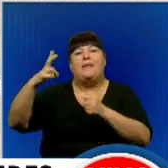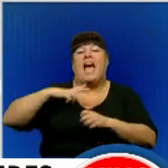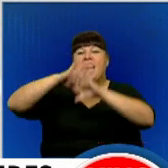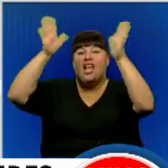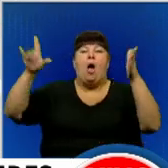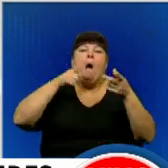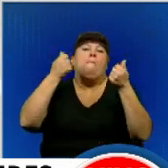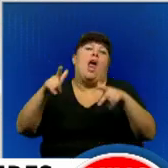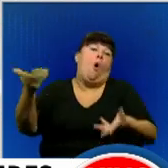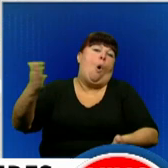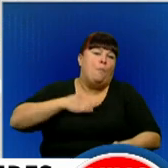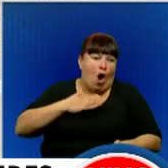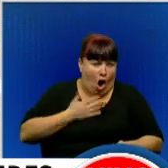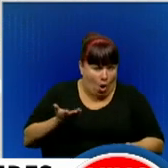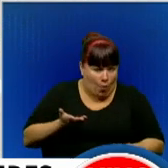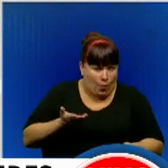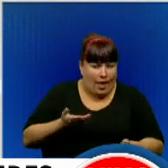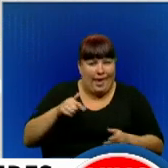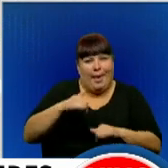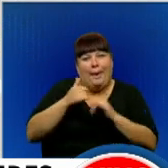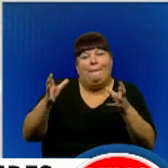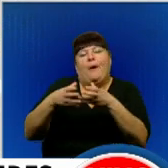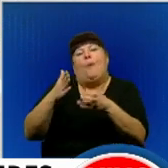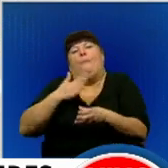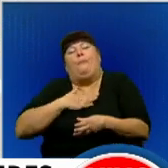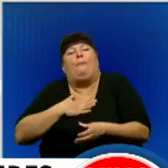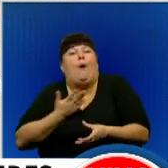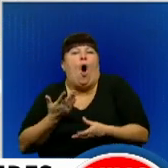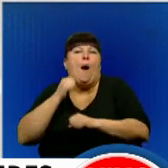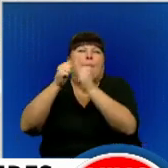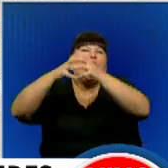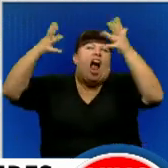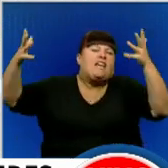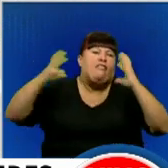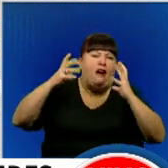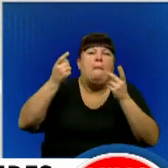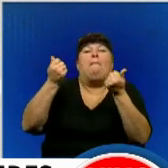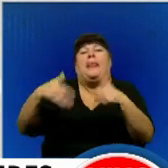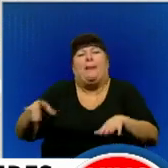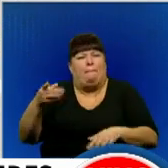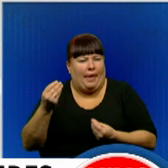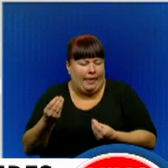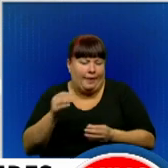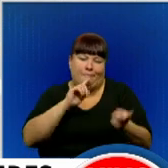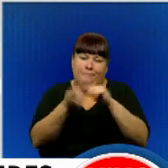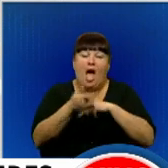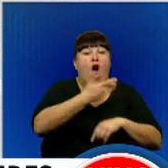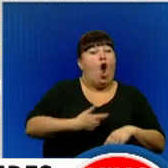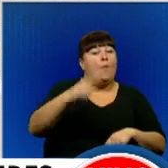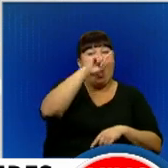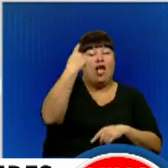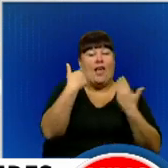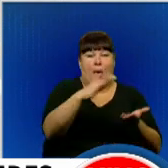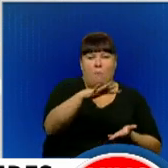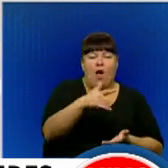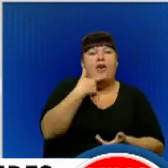trabajarán a pérdida pobre en esta semi colonia pobre multinacionales que trabajan a pérdida ahora el gobierno nacional y popular